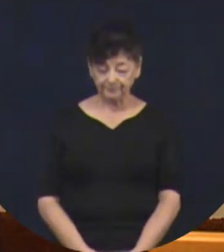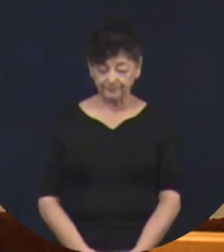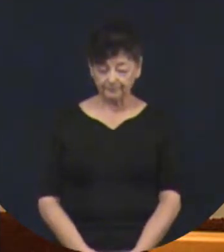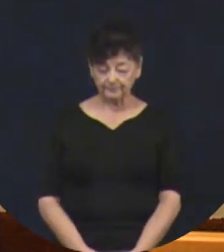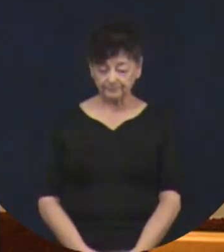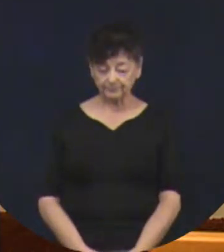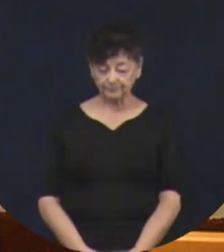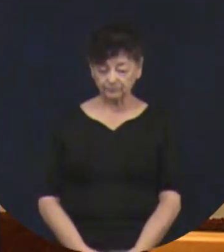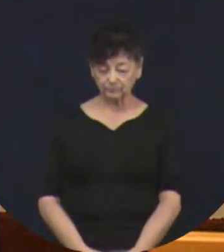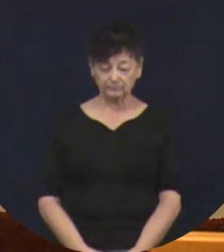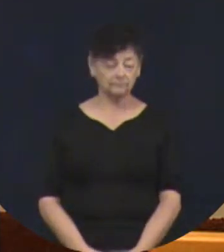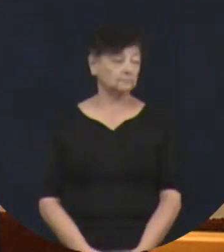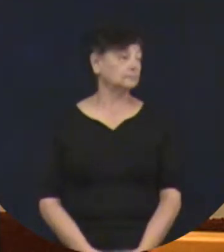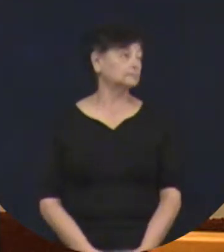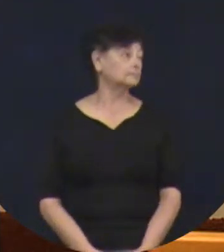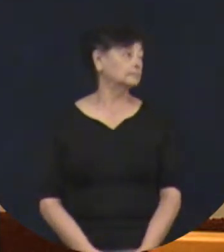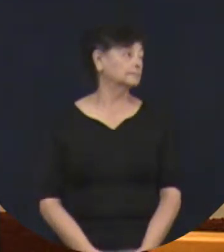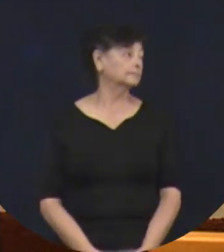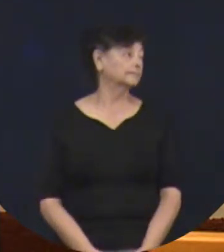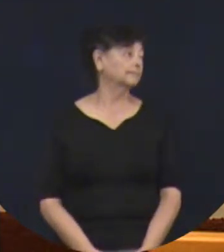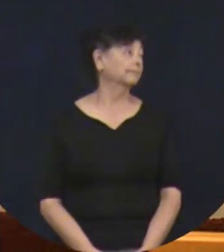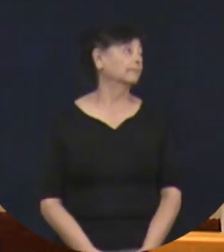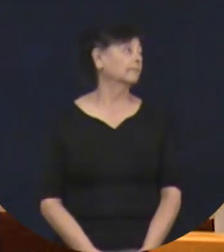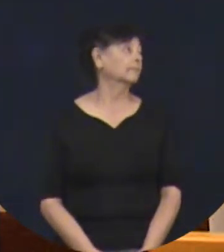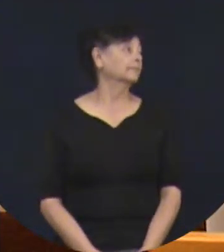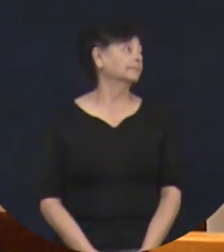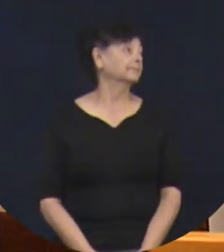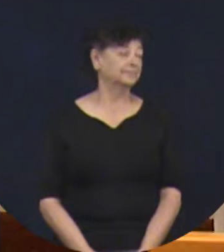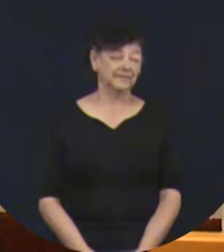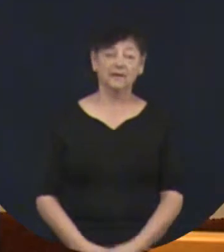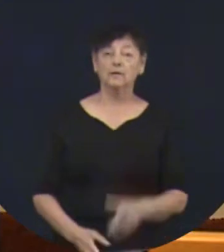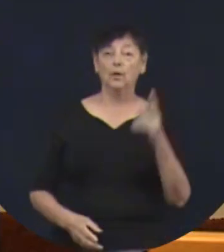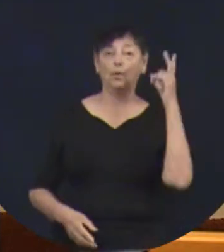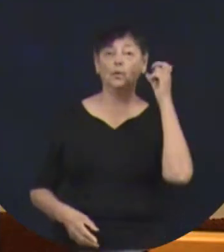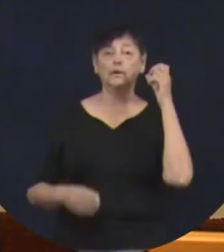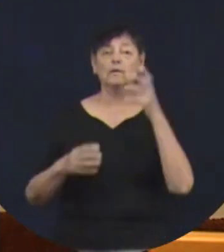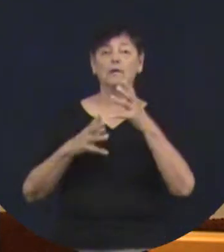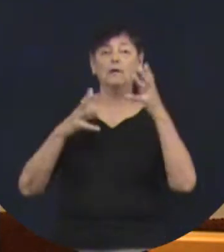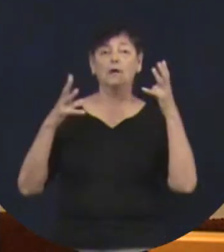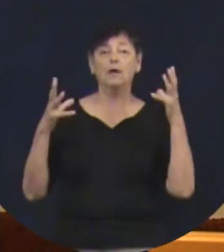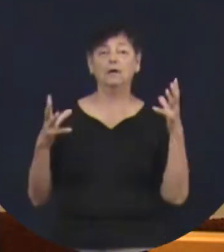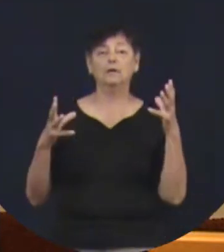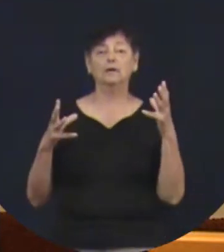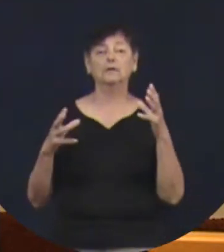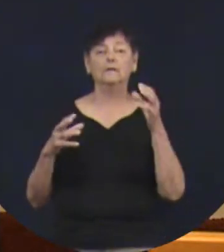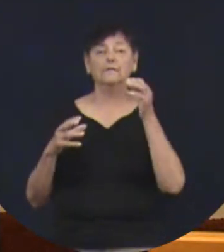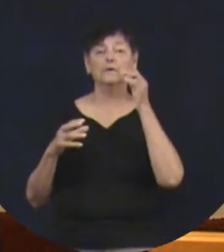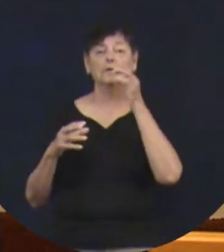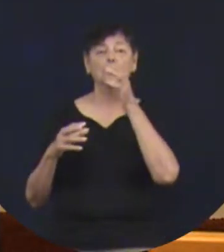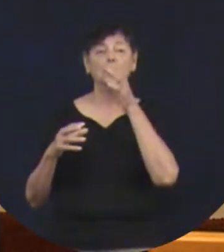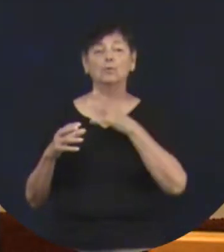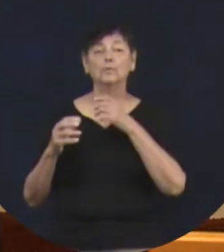Oímos mucho de las las viudas.